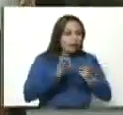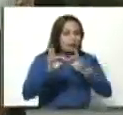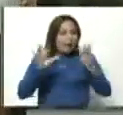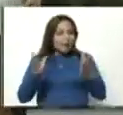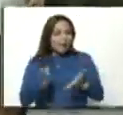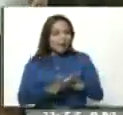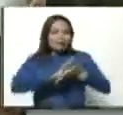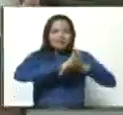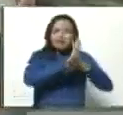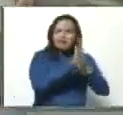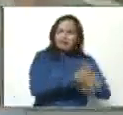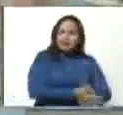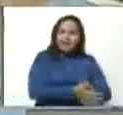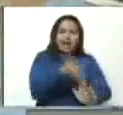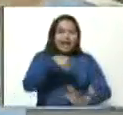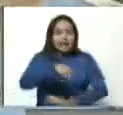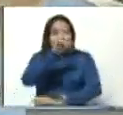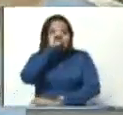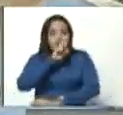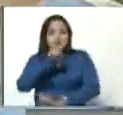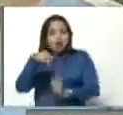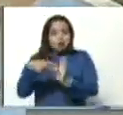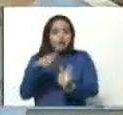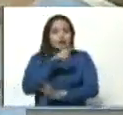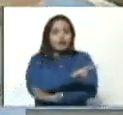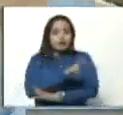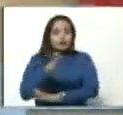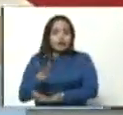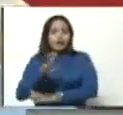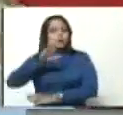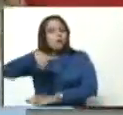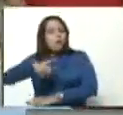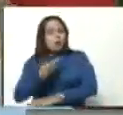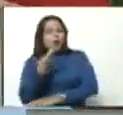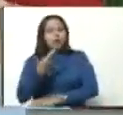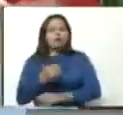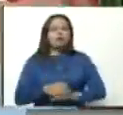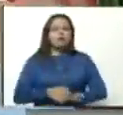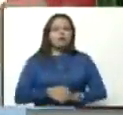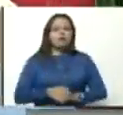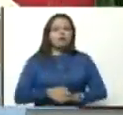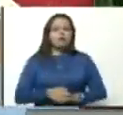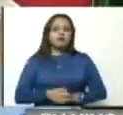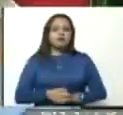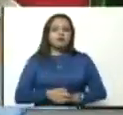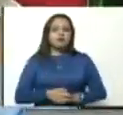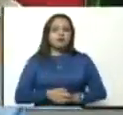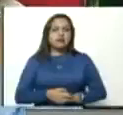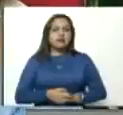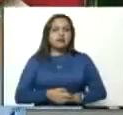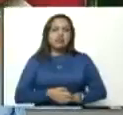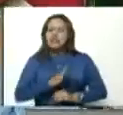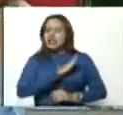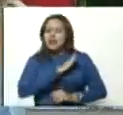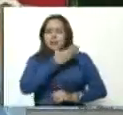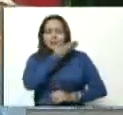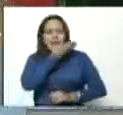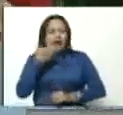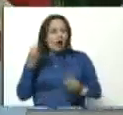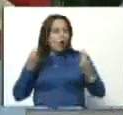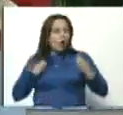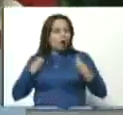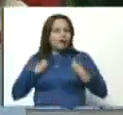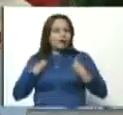arrinconarla para que este año, no, 2022, bueno, podamos tener una mejor calidad de